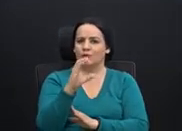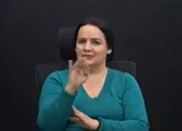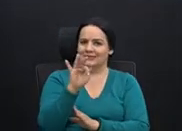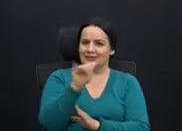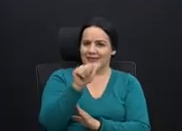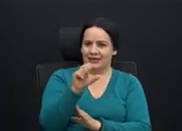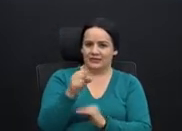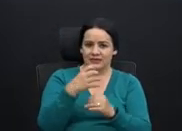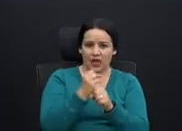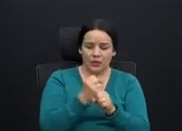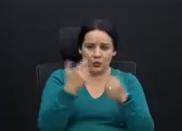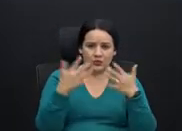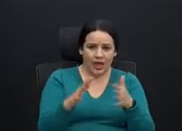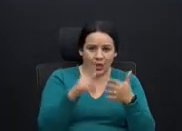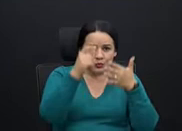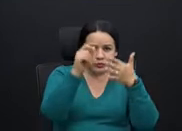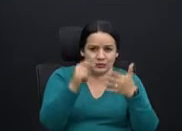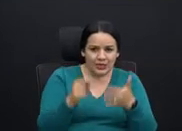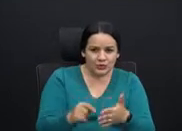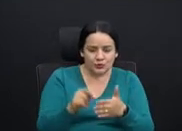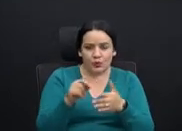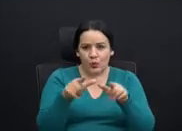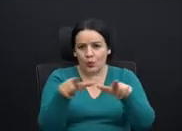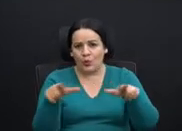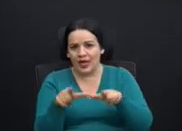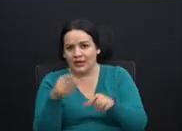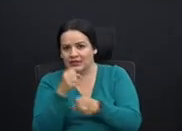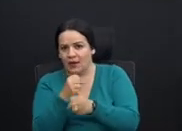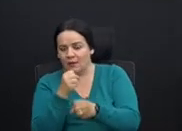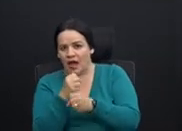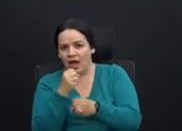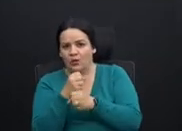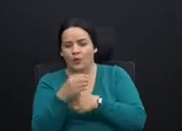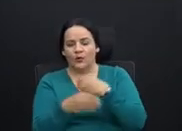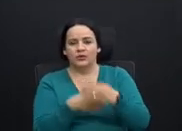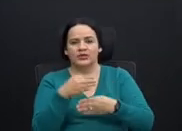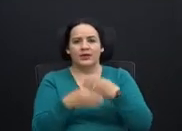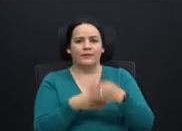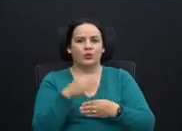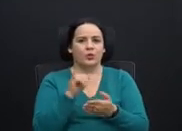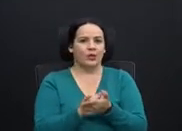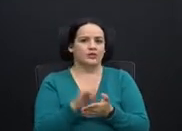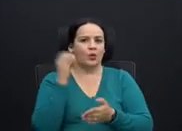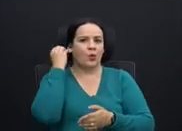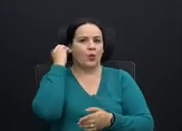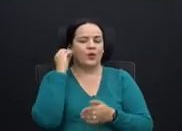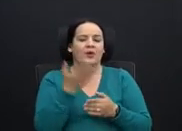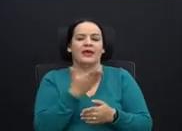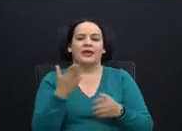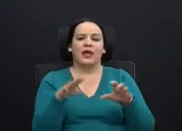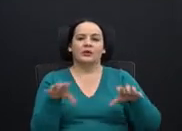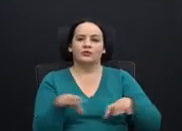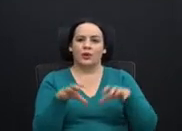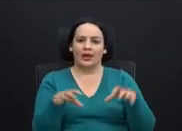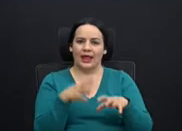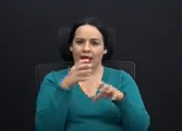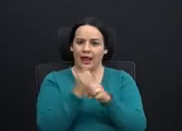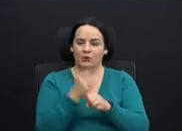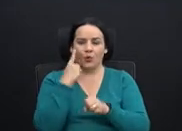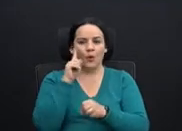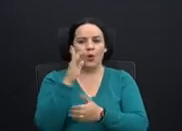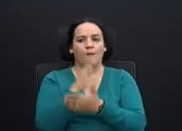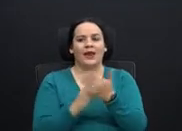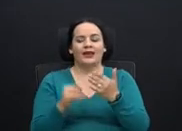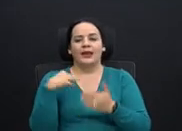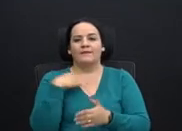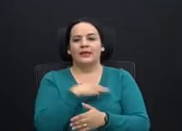de lugares que estén trabajando el procesamiento de este oro? ¿Qué acciones se han realizado por parte del ministerio que usted